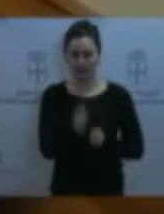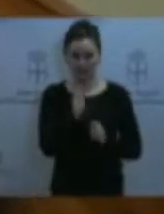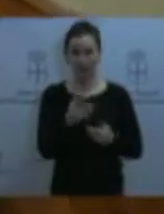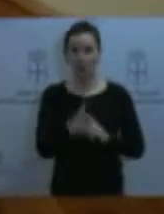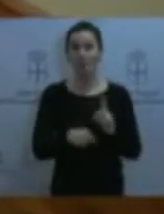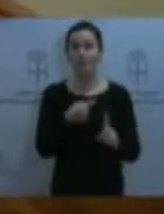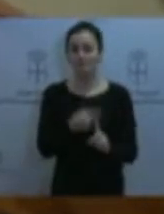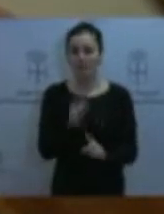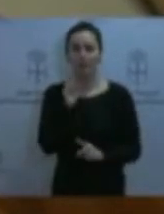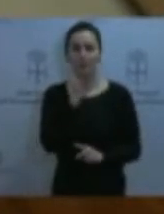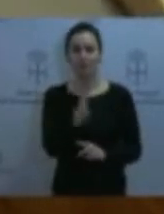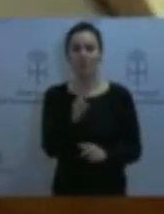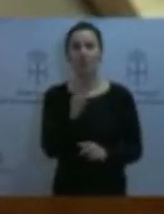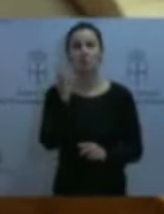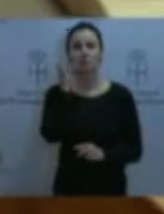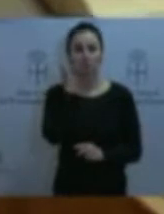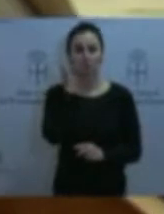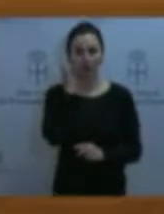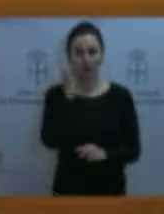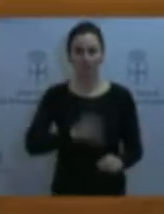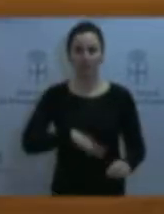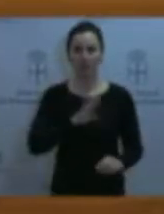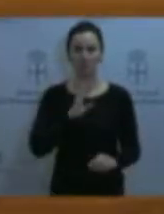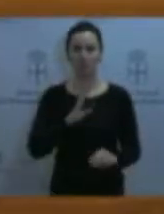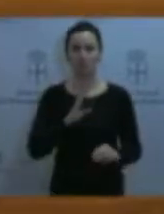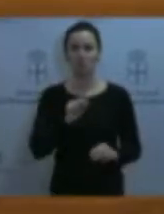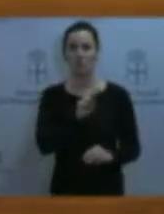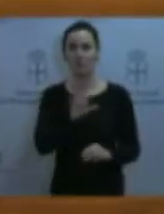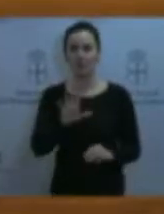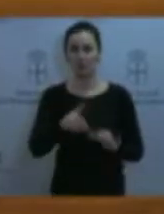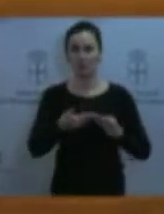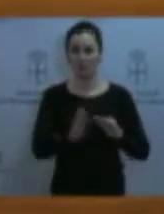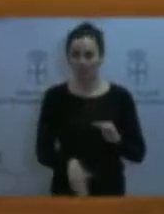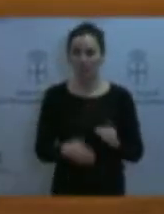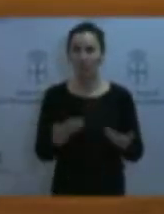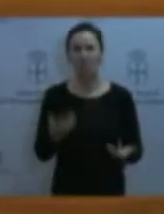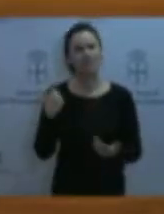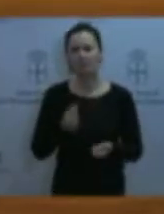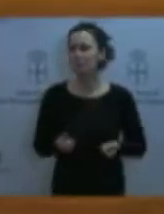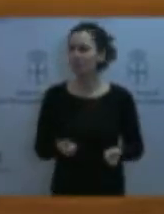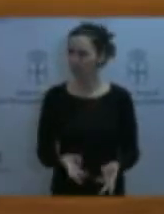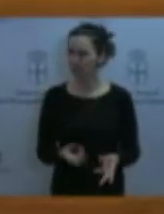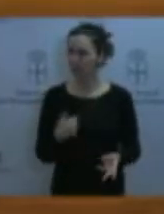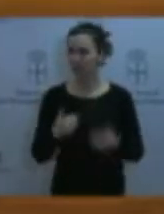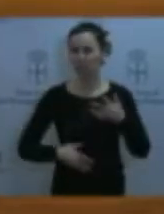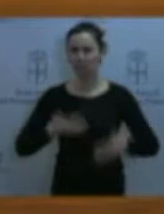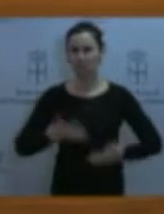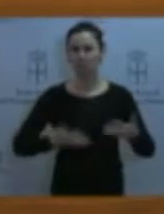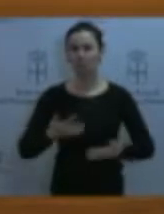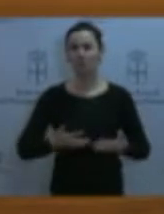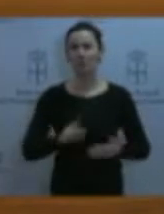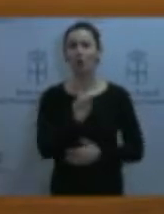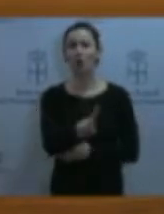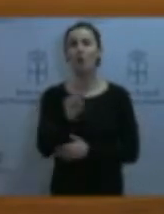de 25 años, ¿saben ustedes cuántas hay? Pues la puedo contar con mi mano y un dedo más, 11. 11 explotaciones de